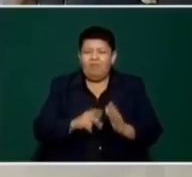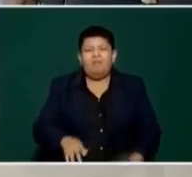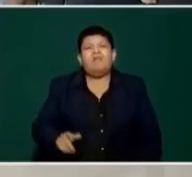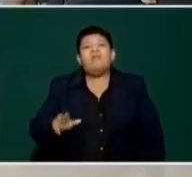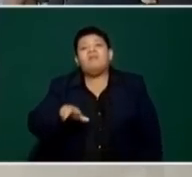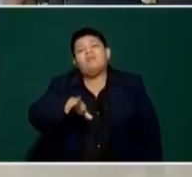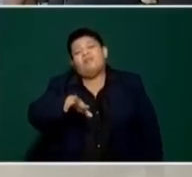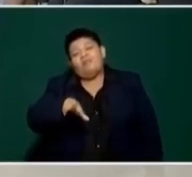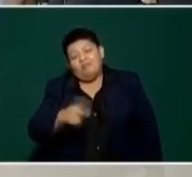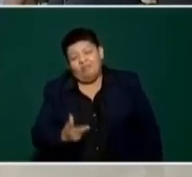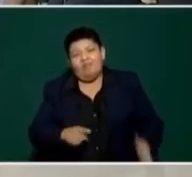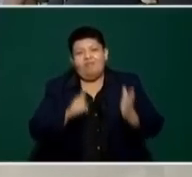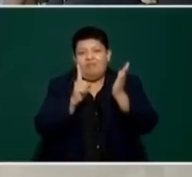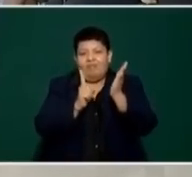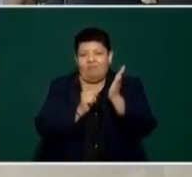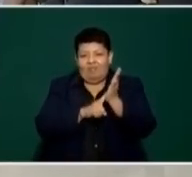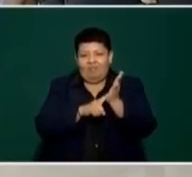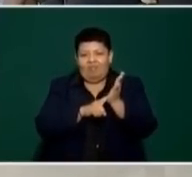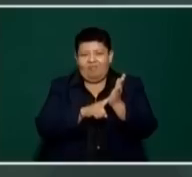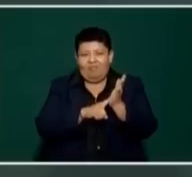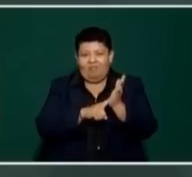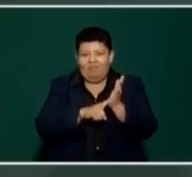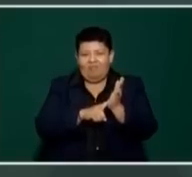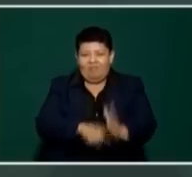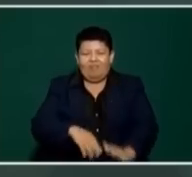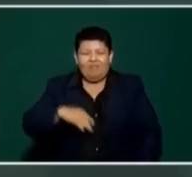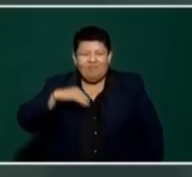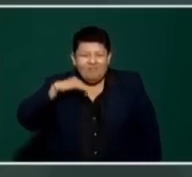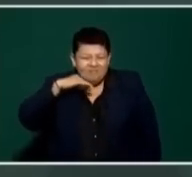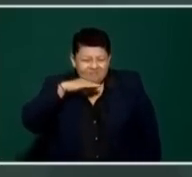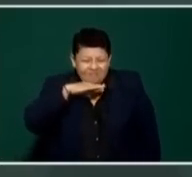Trece mil toneladas de basura,